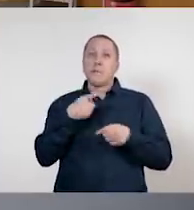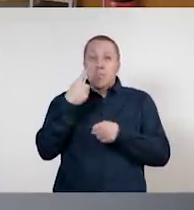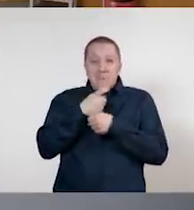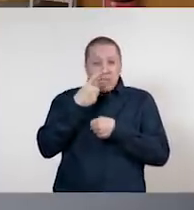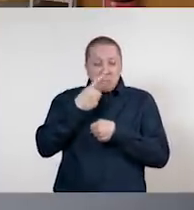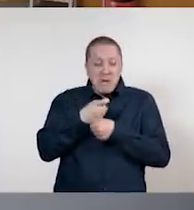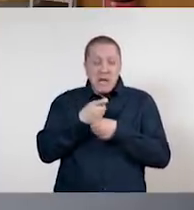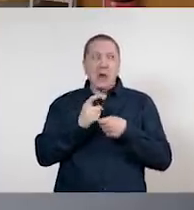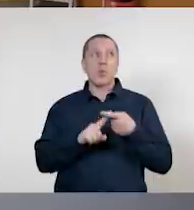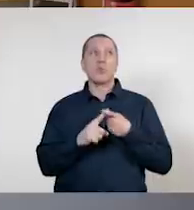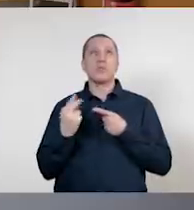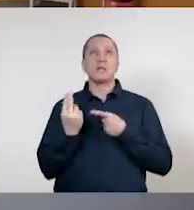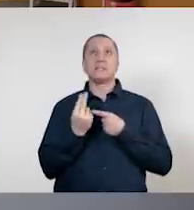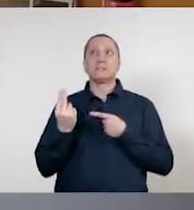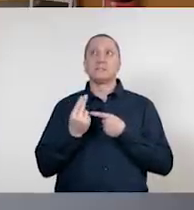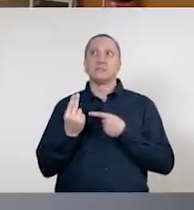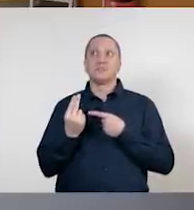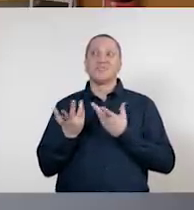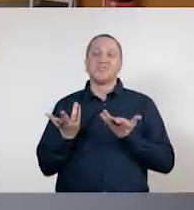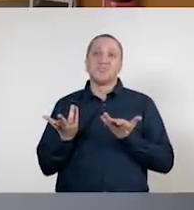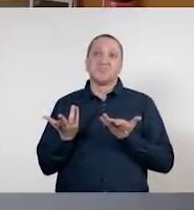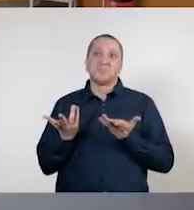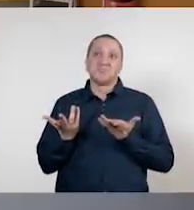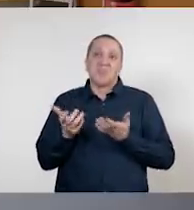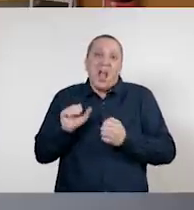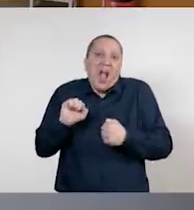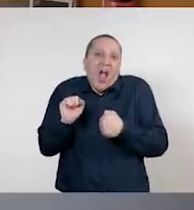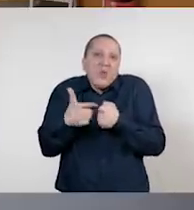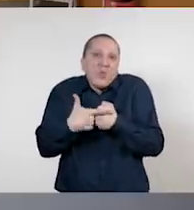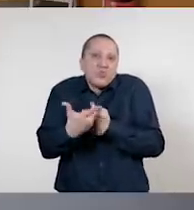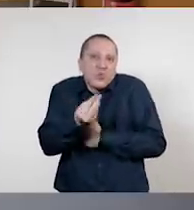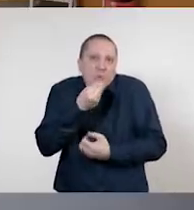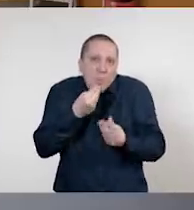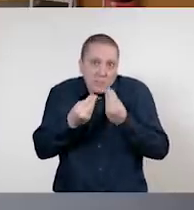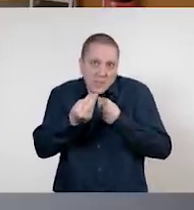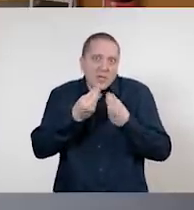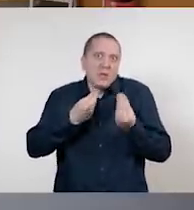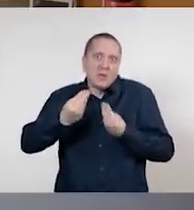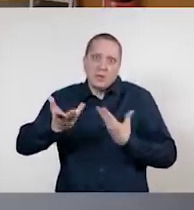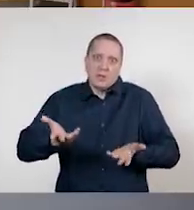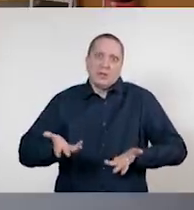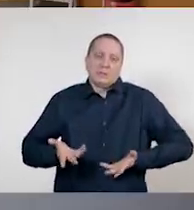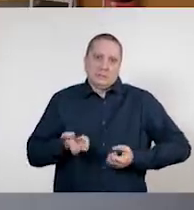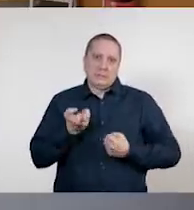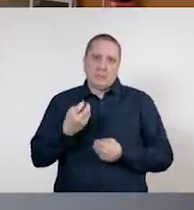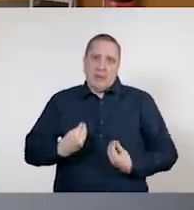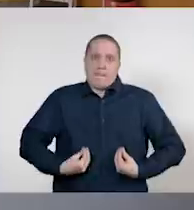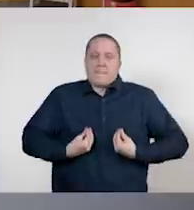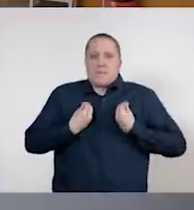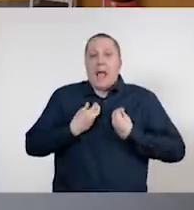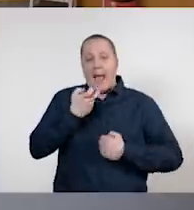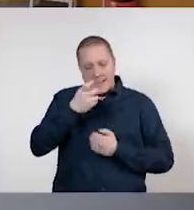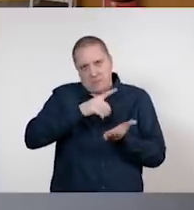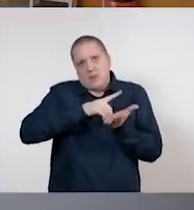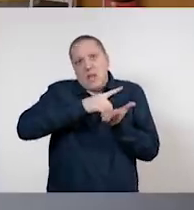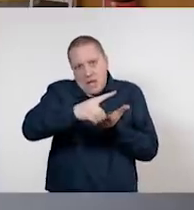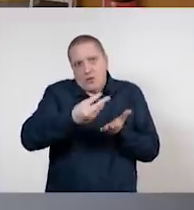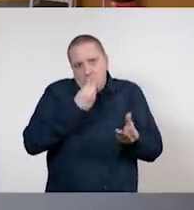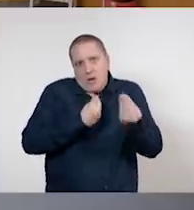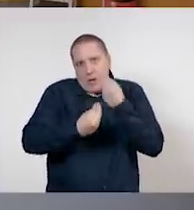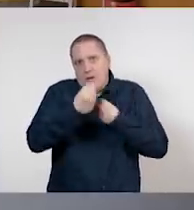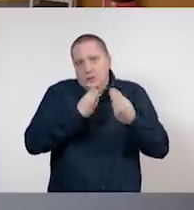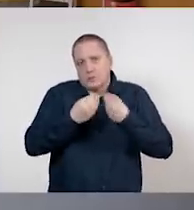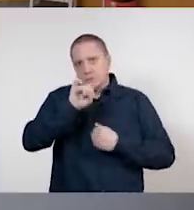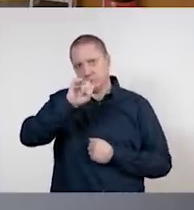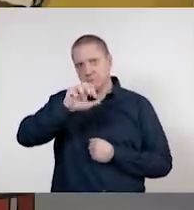primero que necesitaría es pues algo de comer, porque sin eso no podemos vivir. Excelente. Ese es derecho a la alimentación.